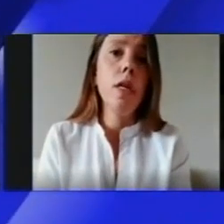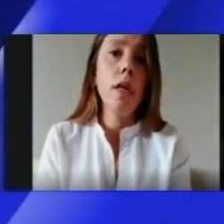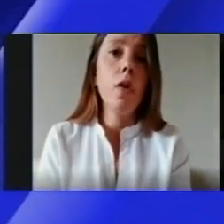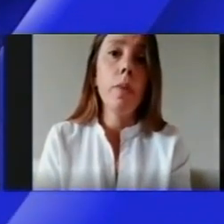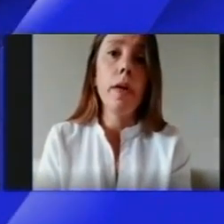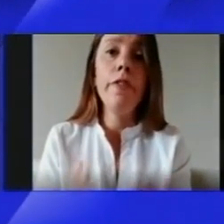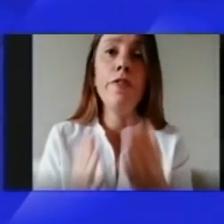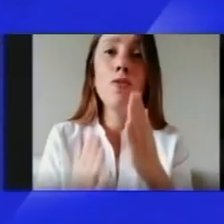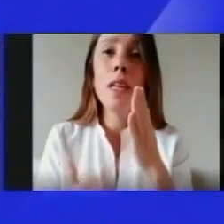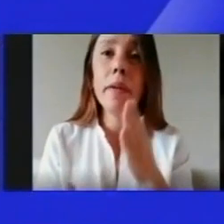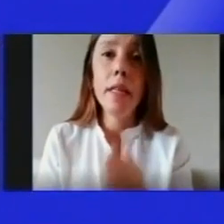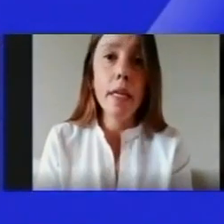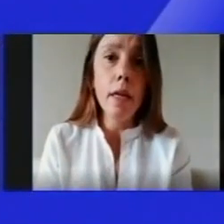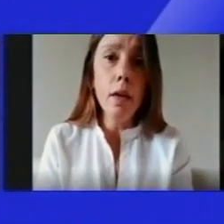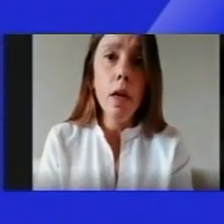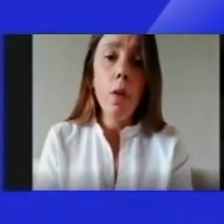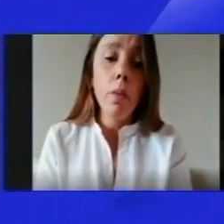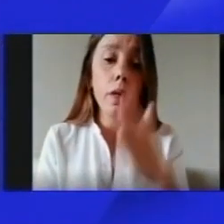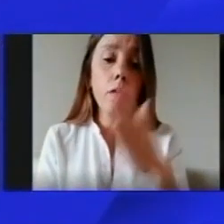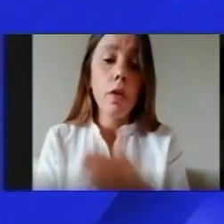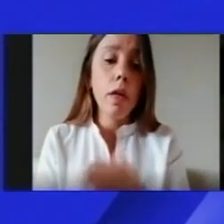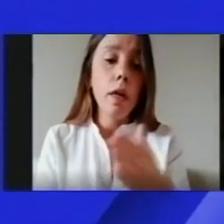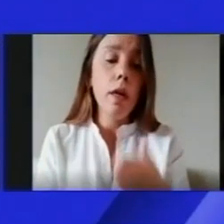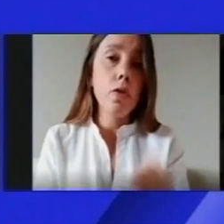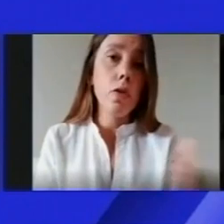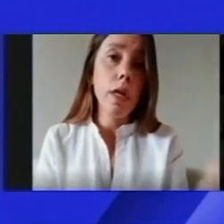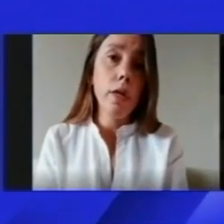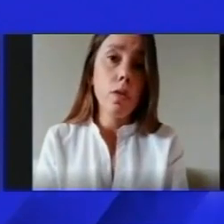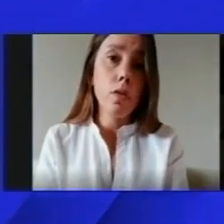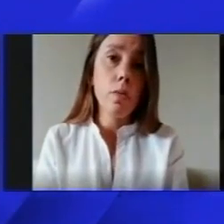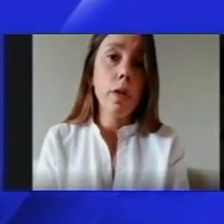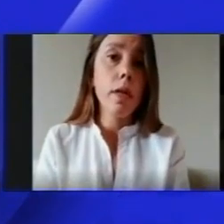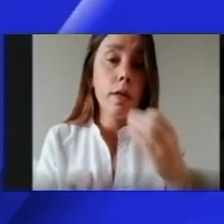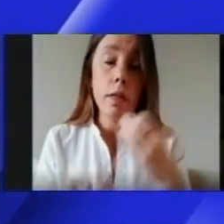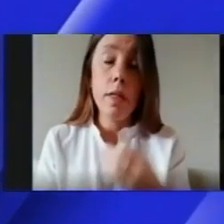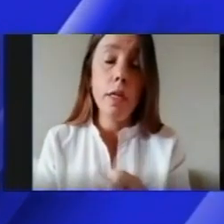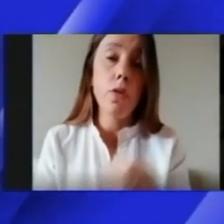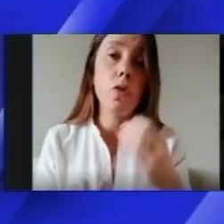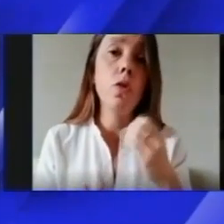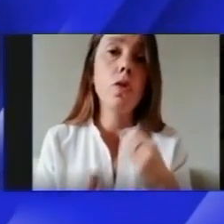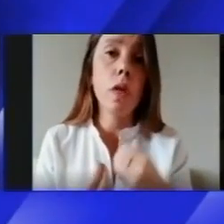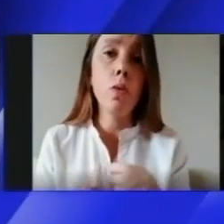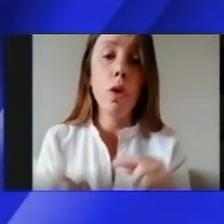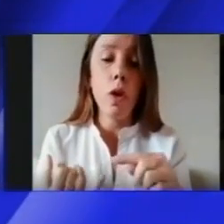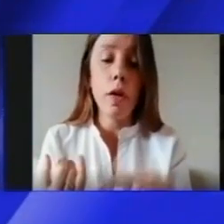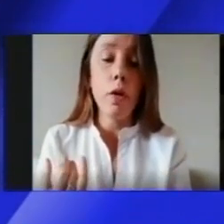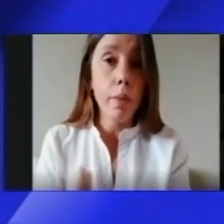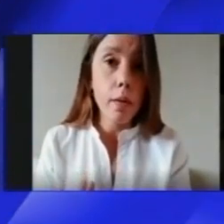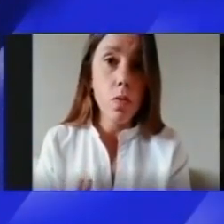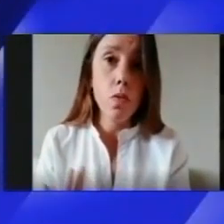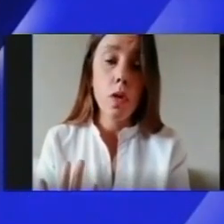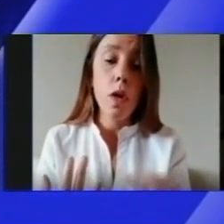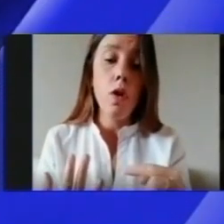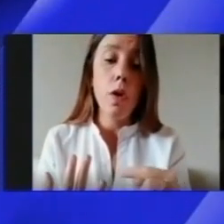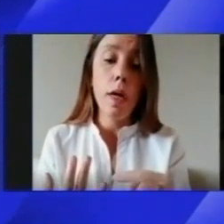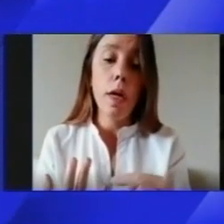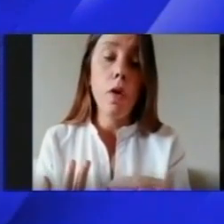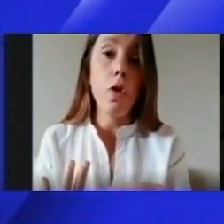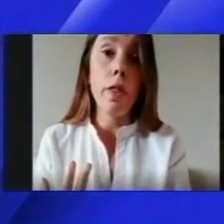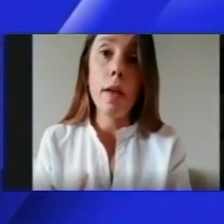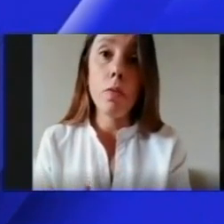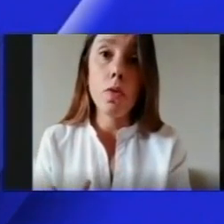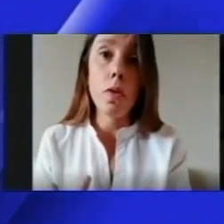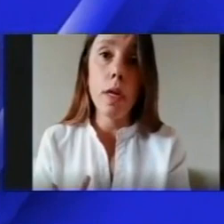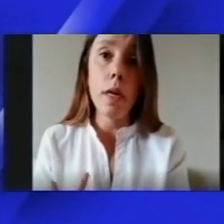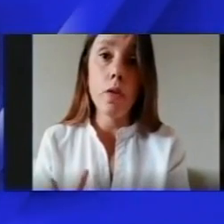un berrinche no tienen que comer. Es fundamental poder ordenarle los horarios, porque insisto, somos los adultos los que compramos, los